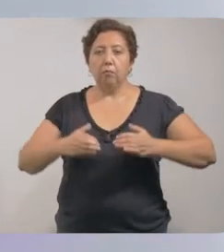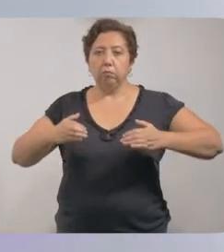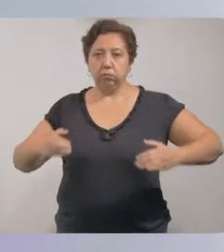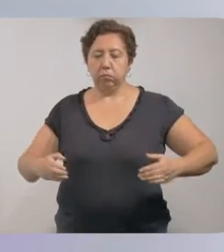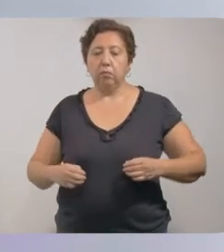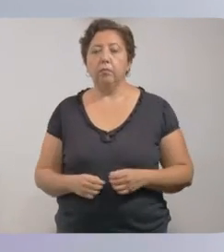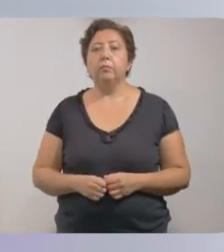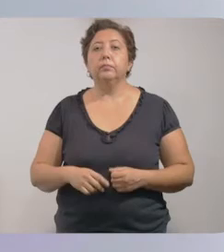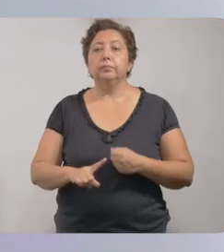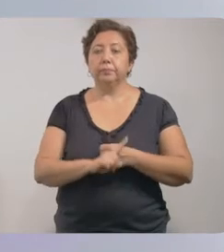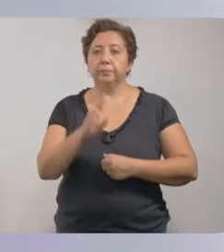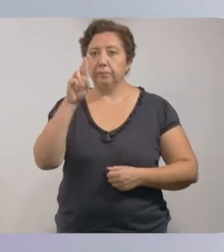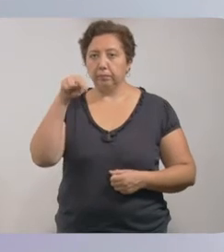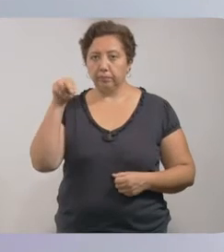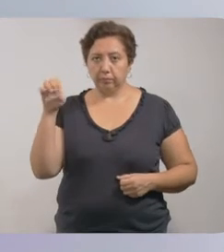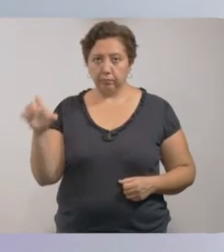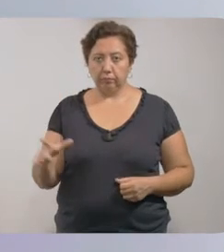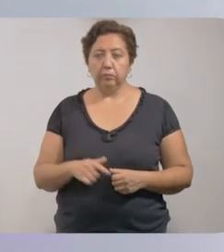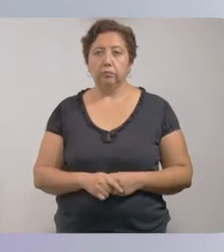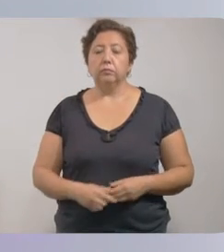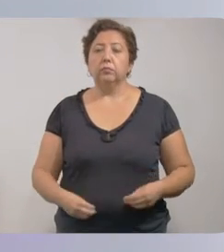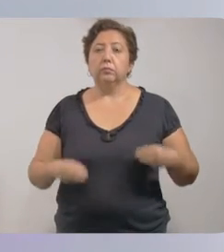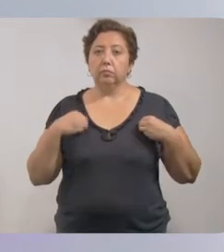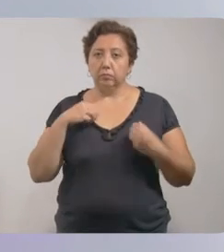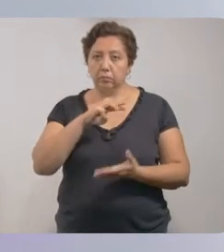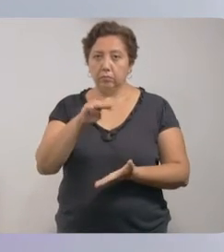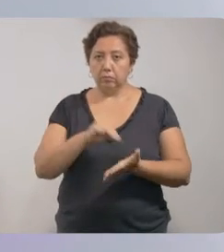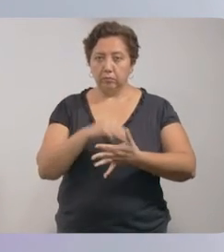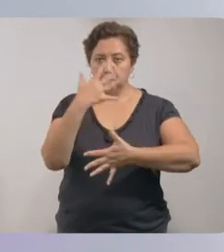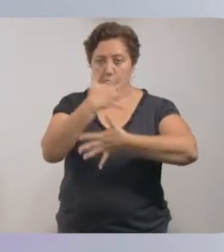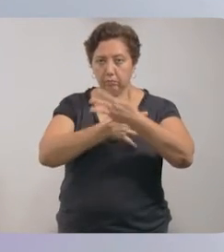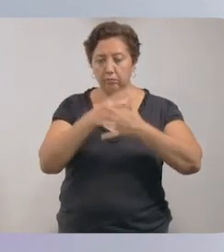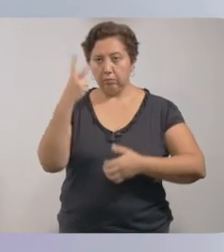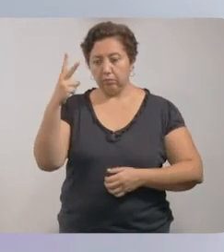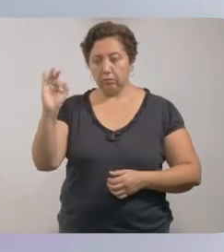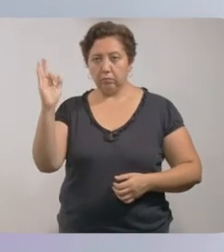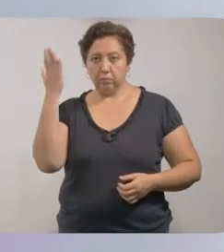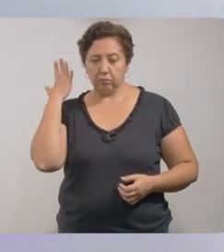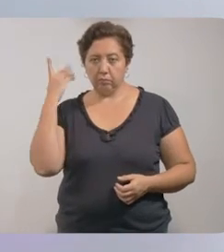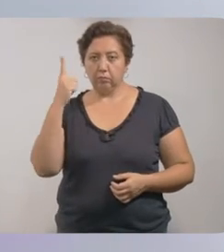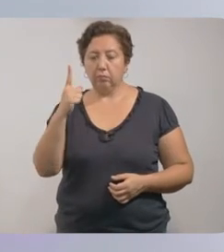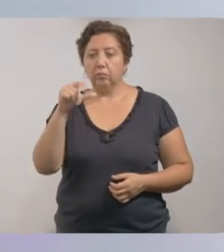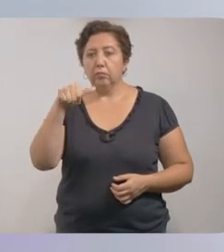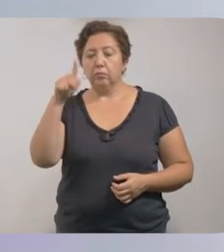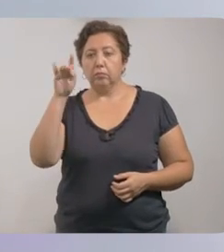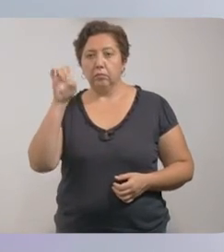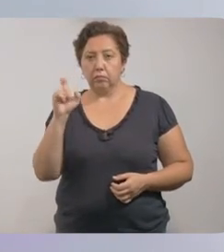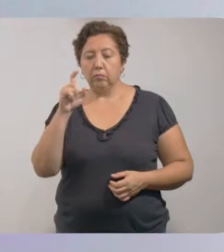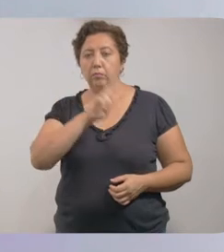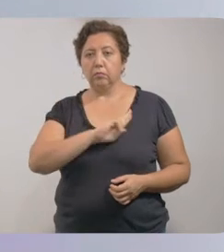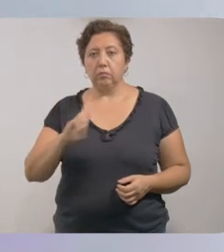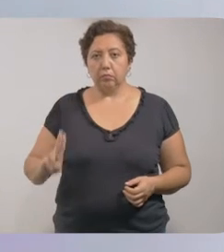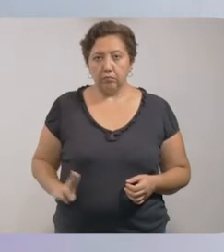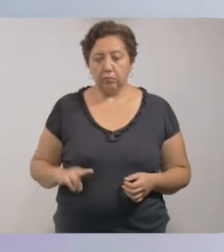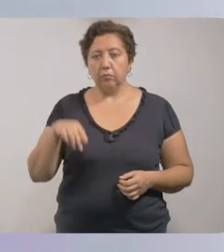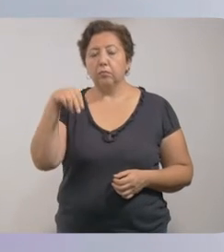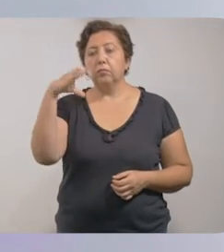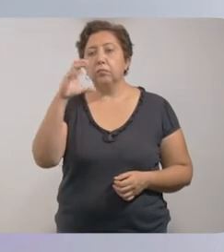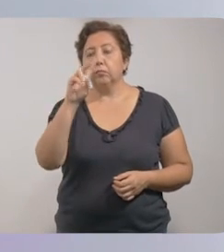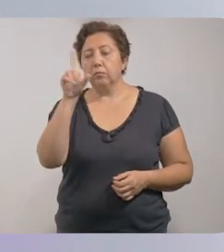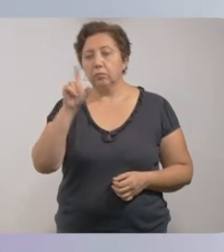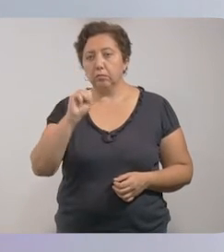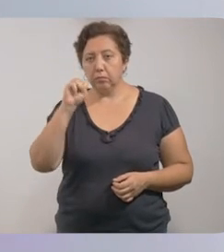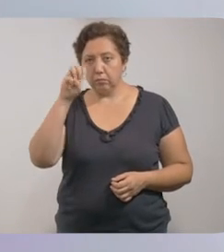e insuficiencia renal crónica recibían en mérida 15 2 por años 1 en akil 1 norma une-en kusama